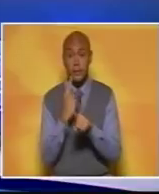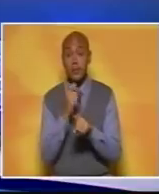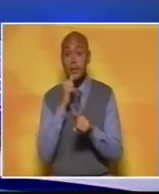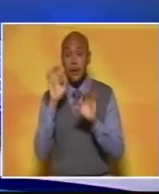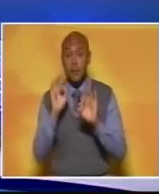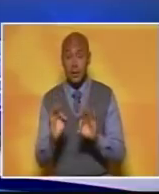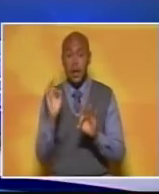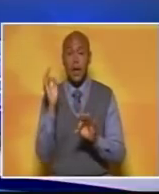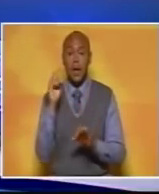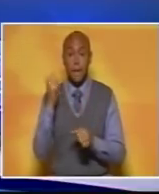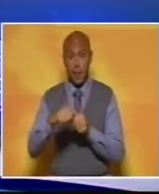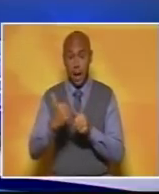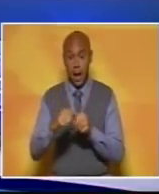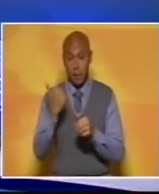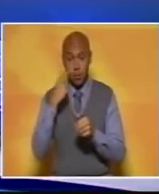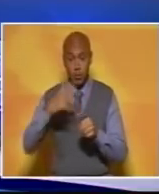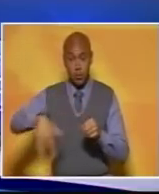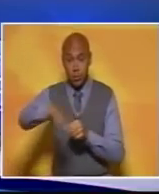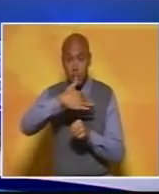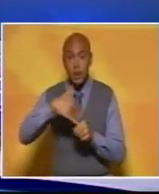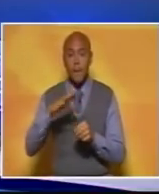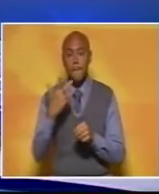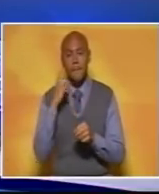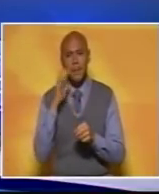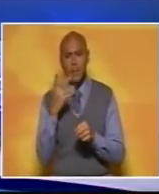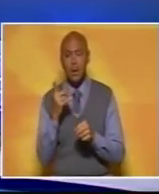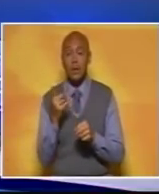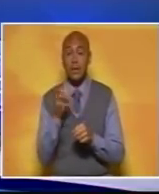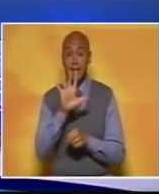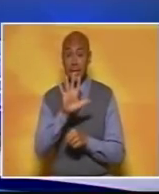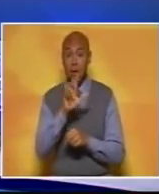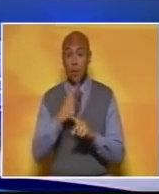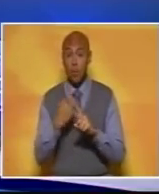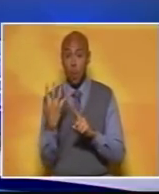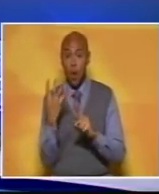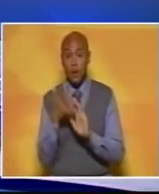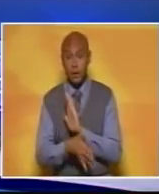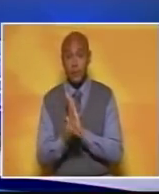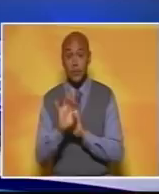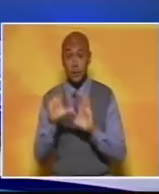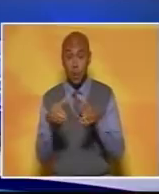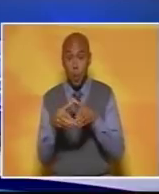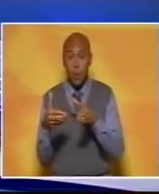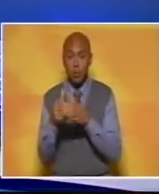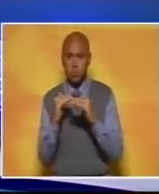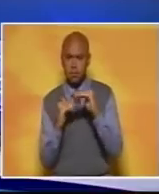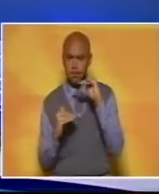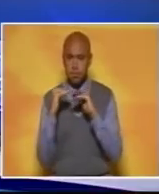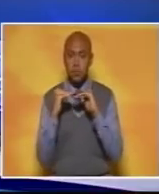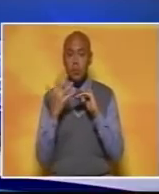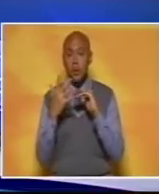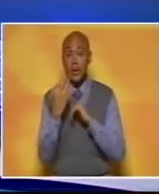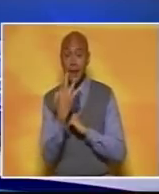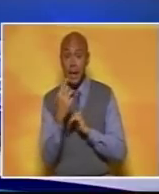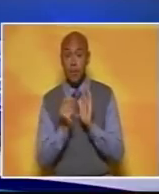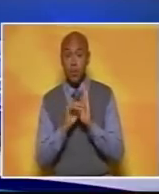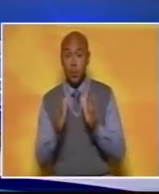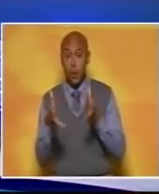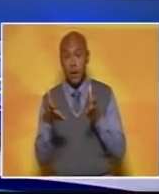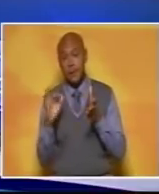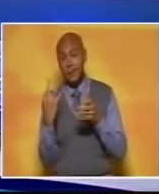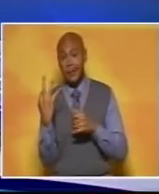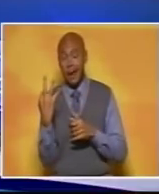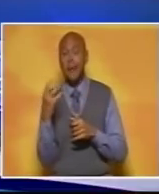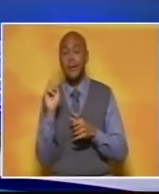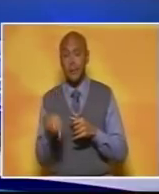Chico Carrasquel. Así es, dejando en el marcador 5-4. La tribu niveló su registro con 3 ganados y 3